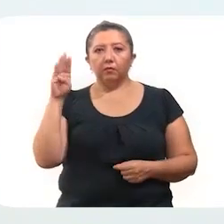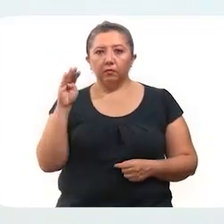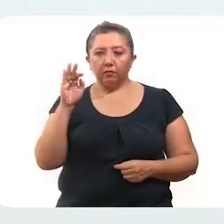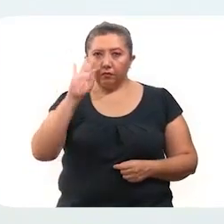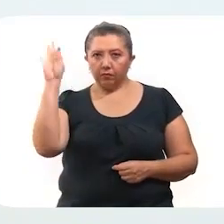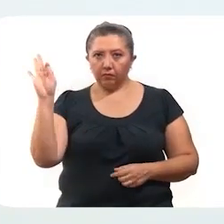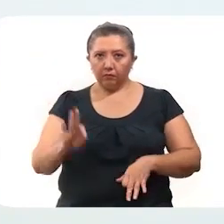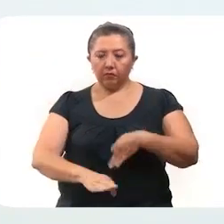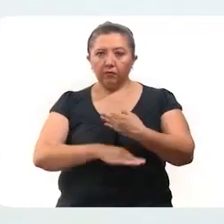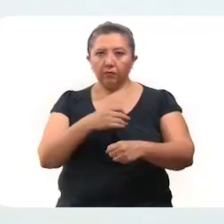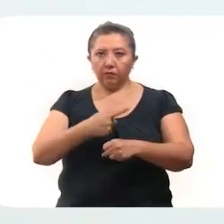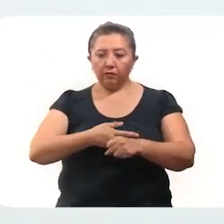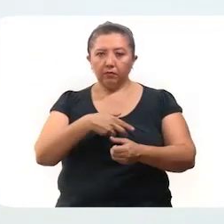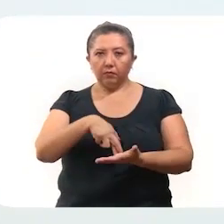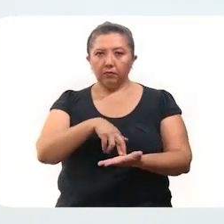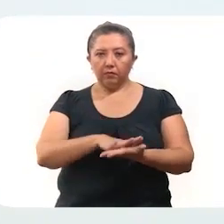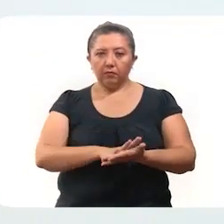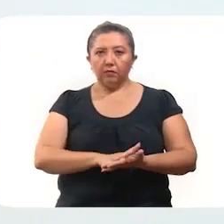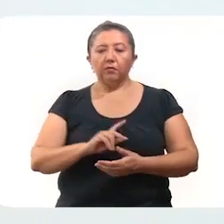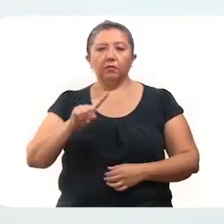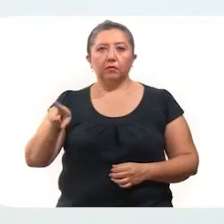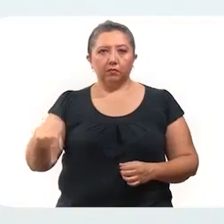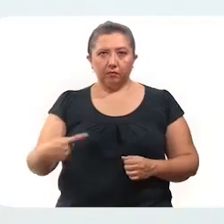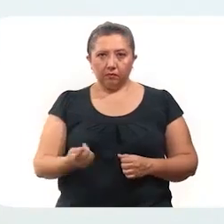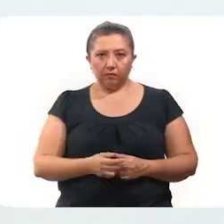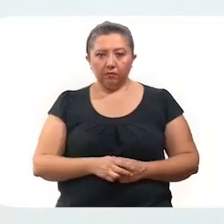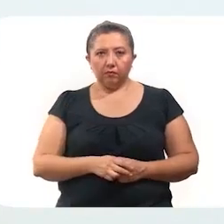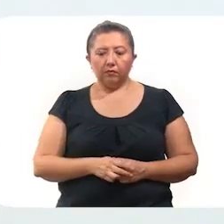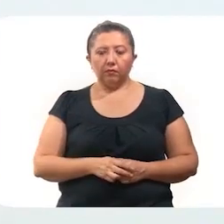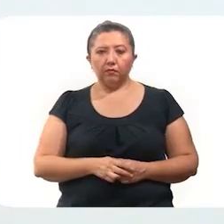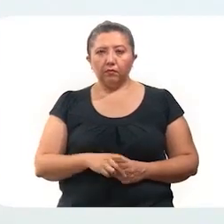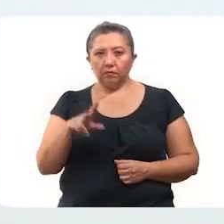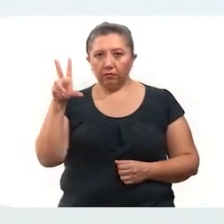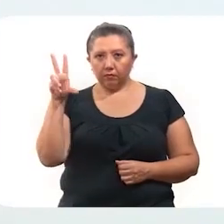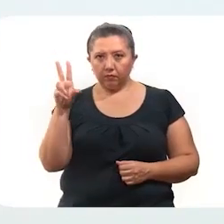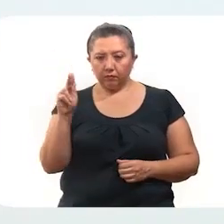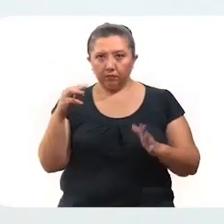el 90% del total de contagios registrados, que es